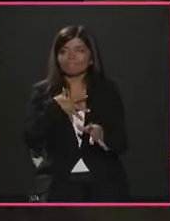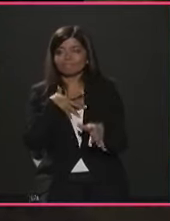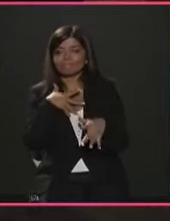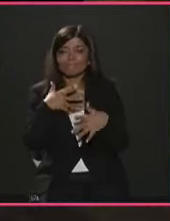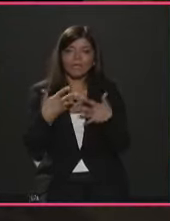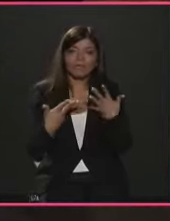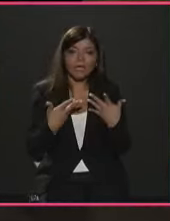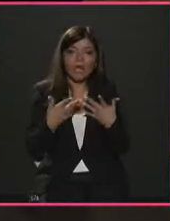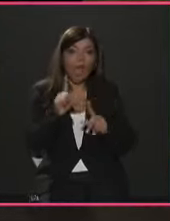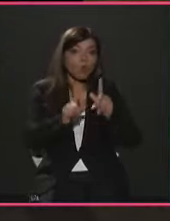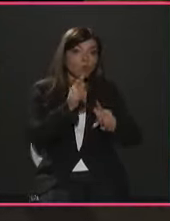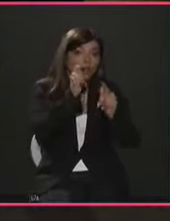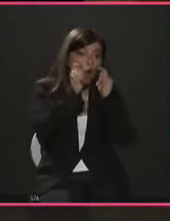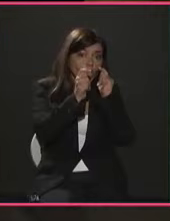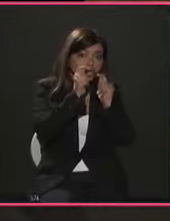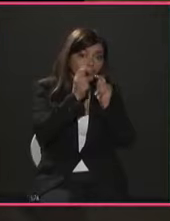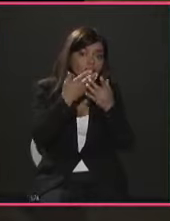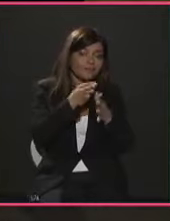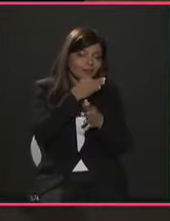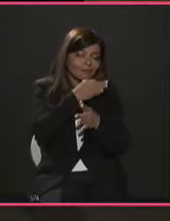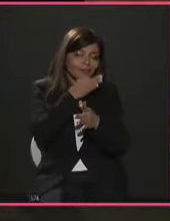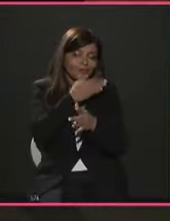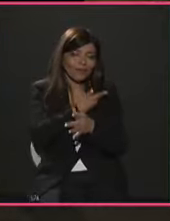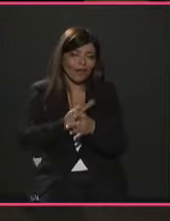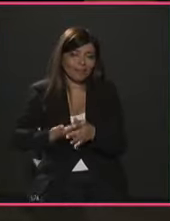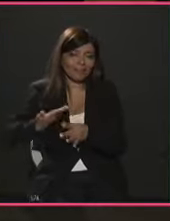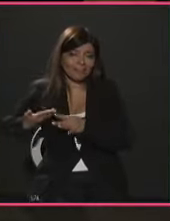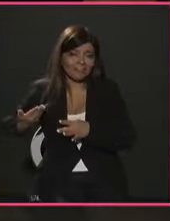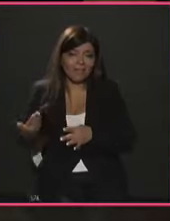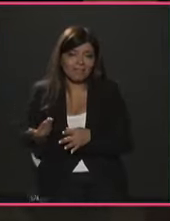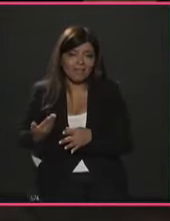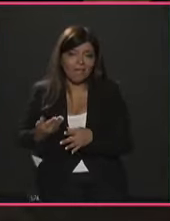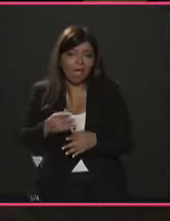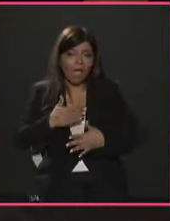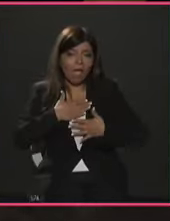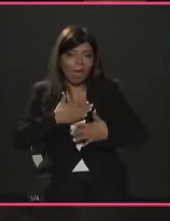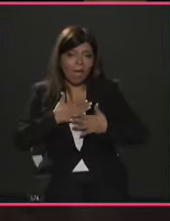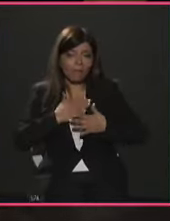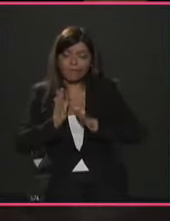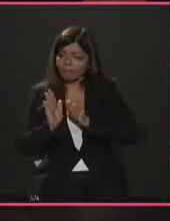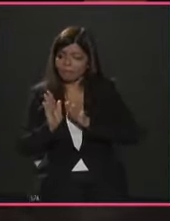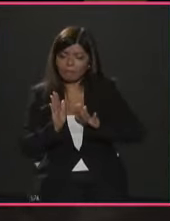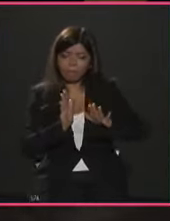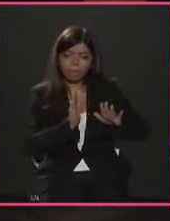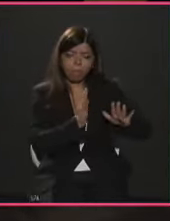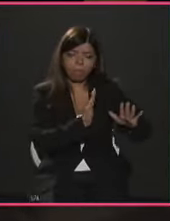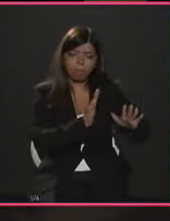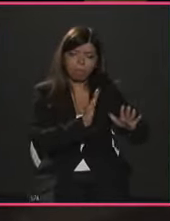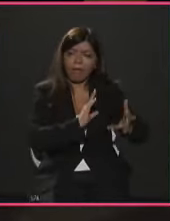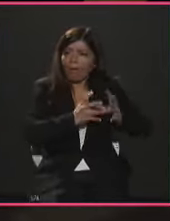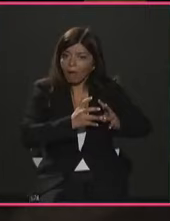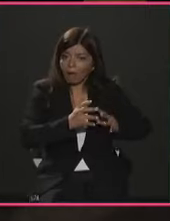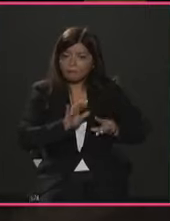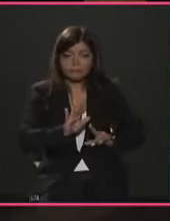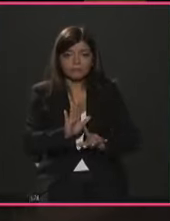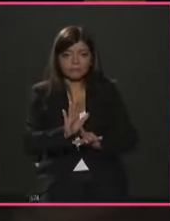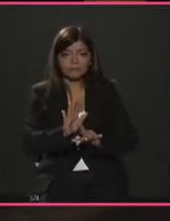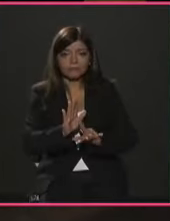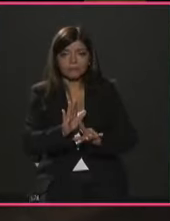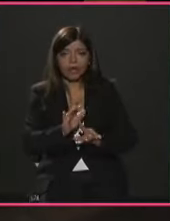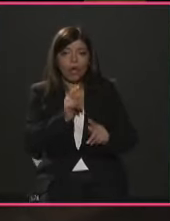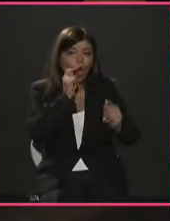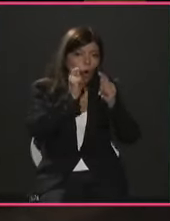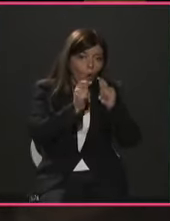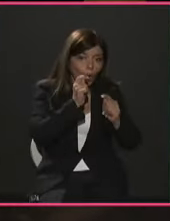de los riesgos lo mencionaba también el presidente que hay que quitar un poco esta mirada catastrofista de de solamente los